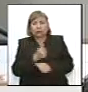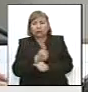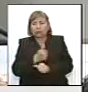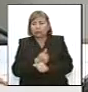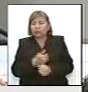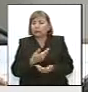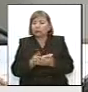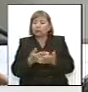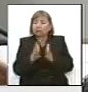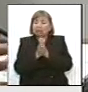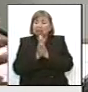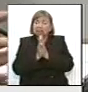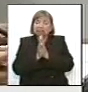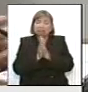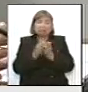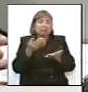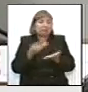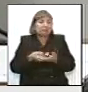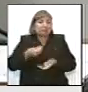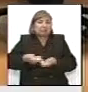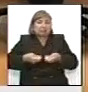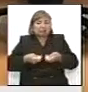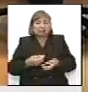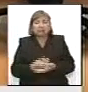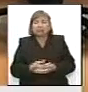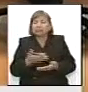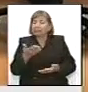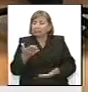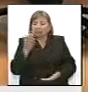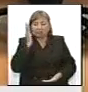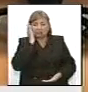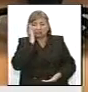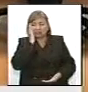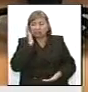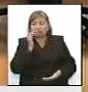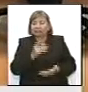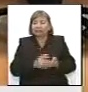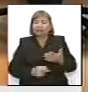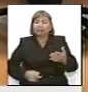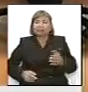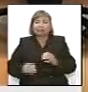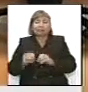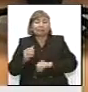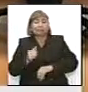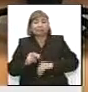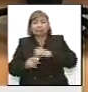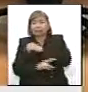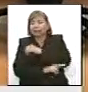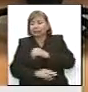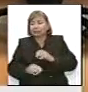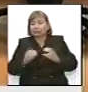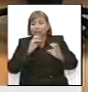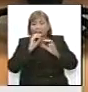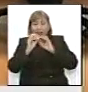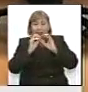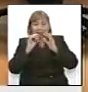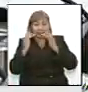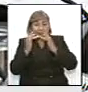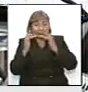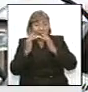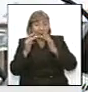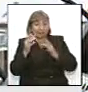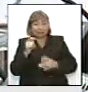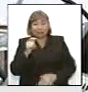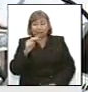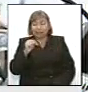prórrogas solicitadas por los proveedores, según reconoció el director ejecutivo del Programa Nacional de Telecomunicaciones Pronatel,